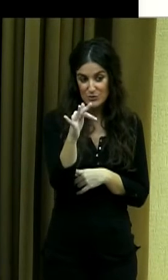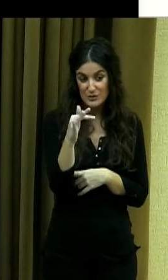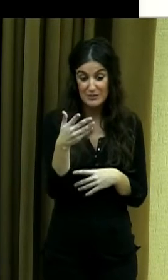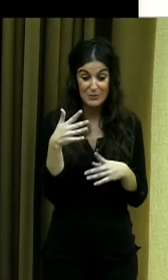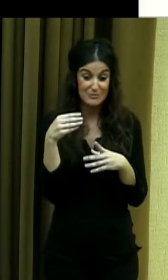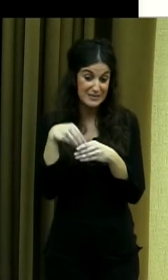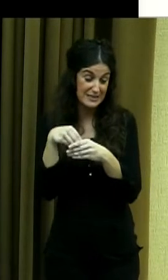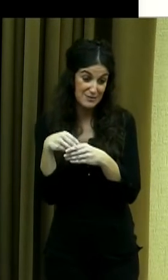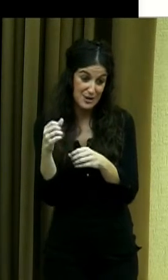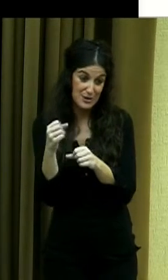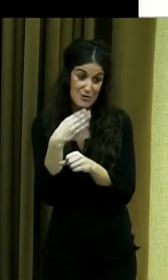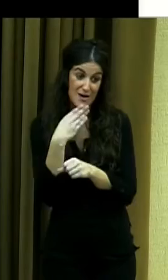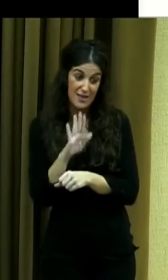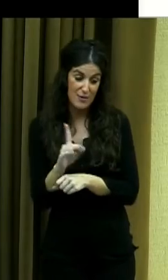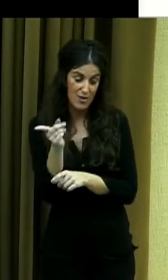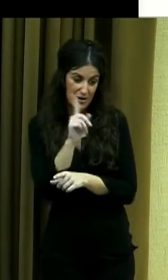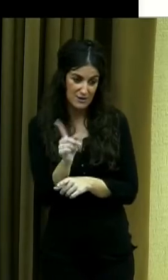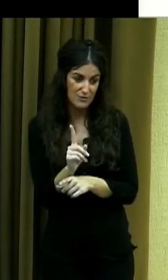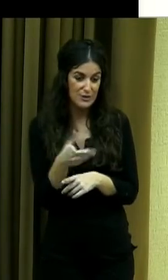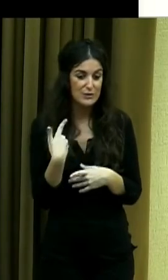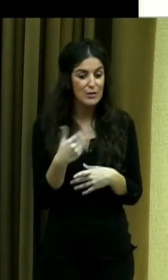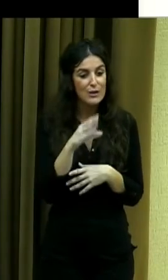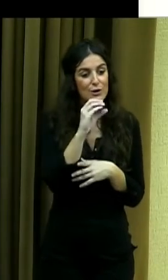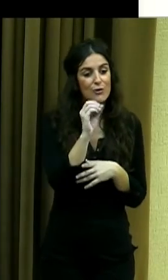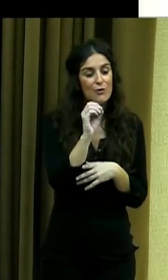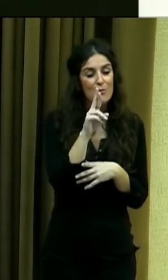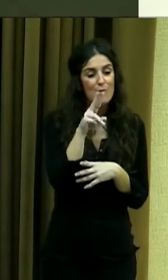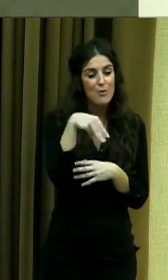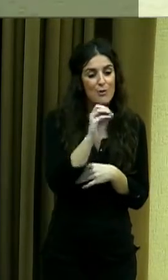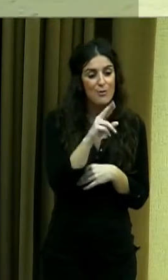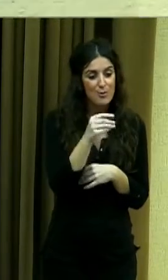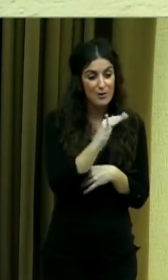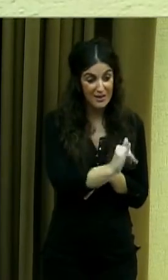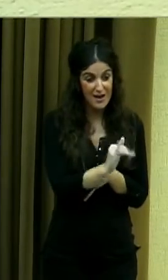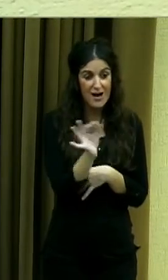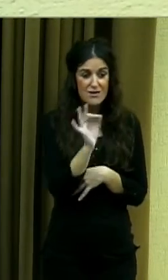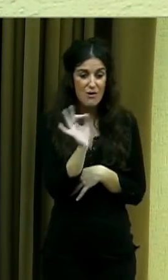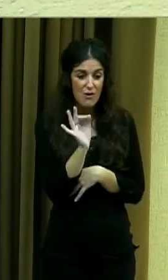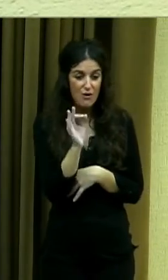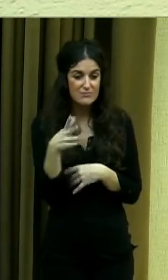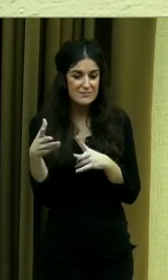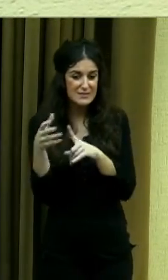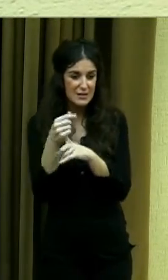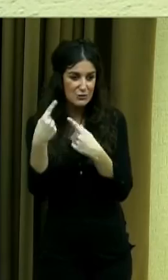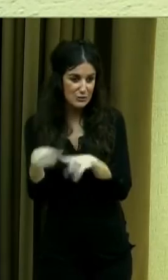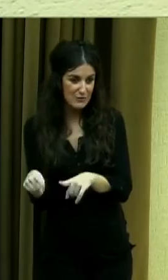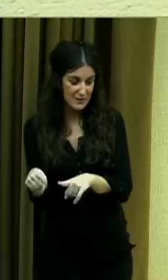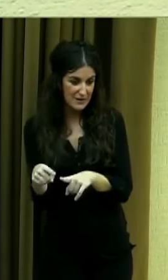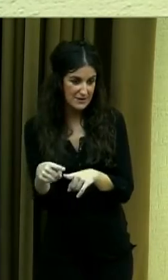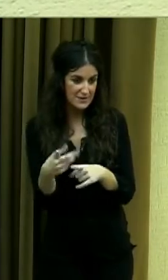adecuada. ¿Estamos ante una comorbilidad o hay que hacer un diagnóstico diferencial? No siempre es sencillo, ¿eh?